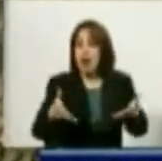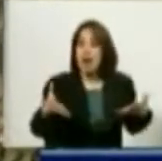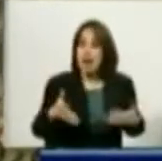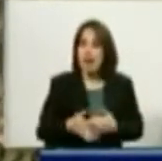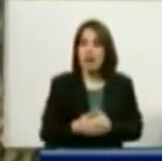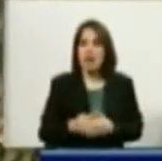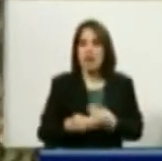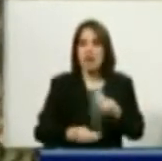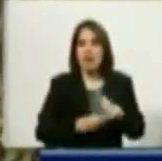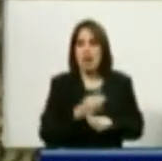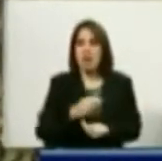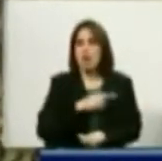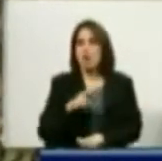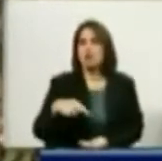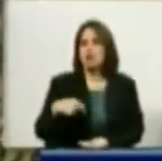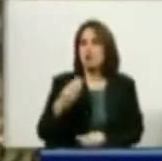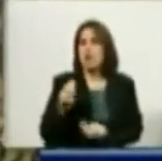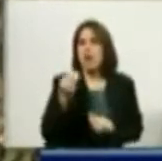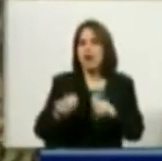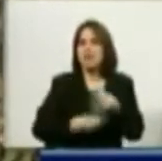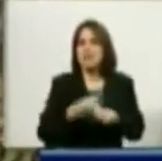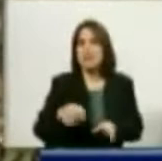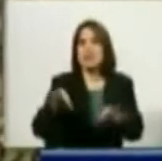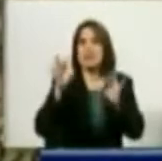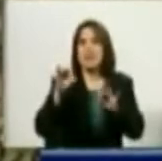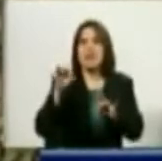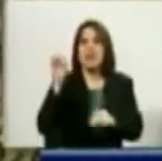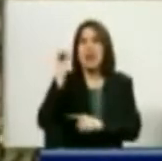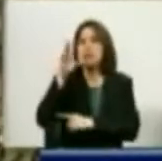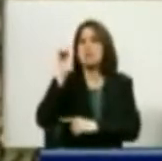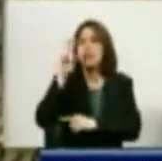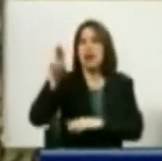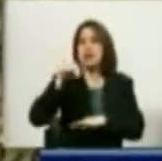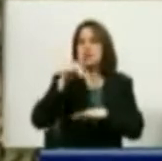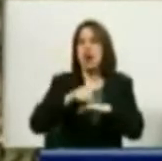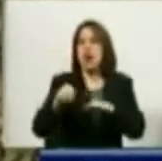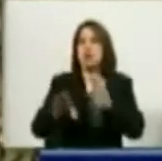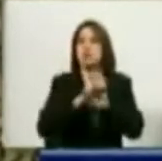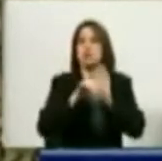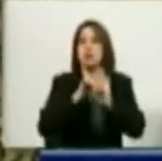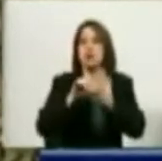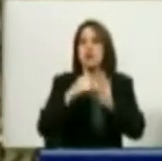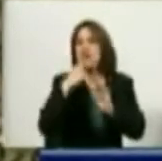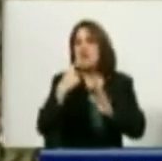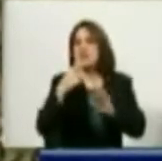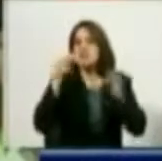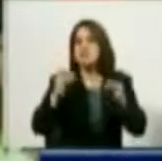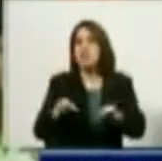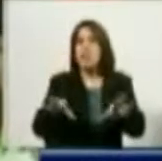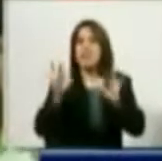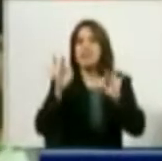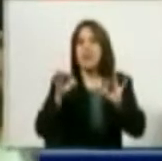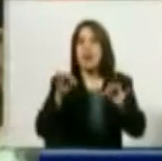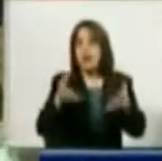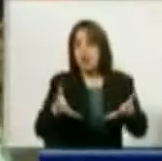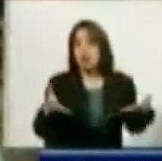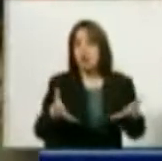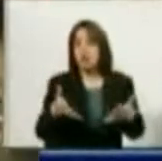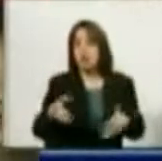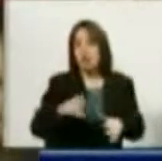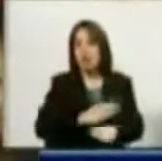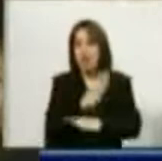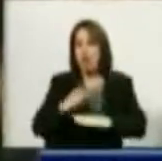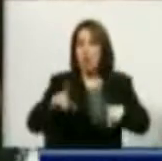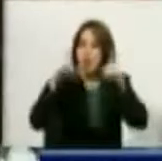en la asamblea nacional Constituyente Triunfo de la guaira Eso es en Vargas Vargas vamos de